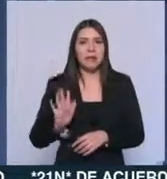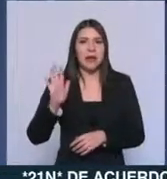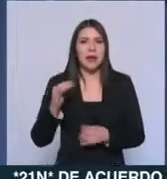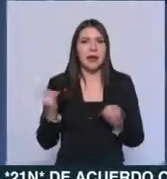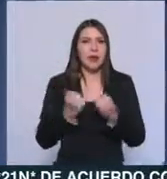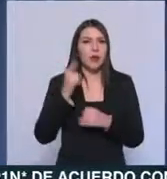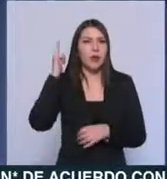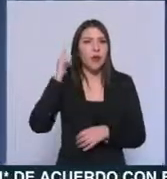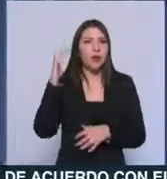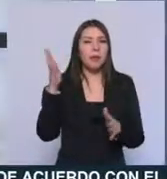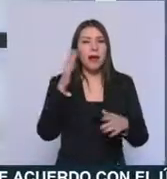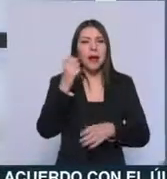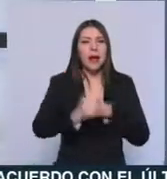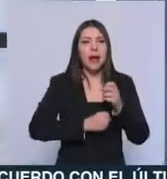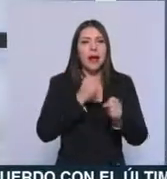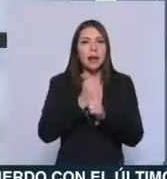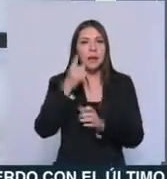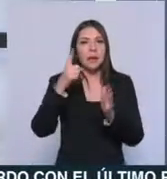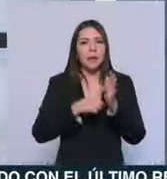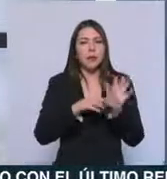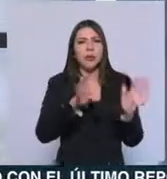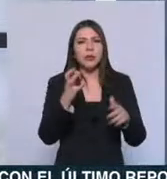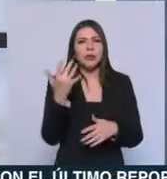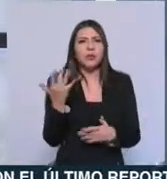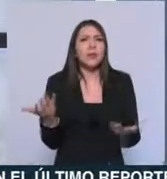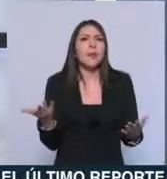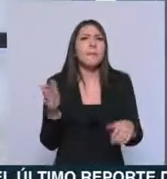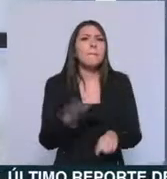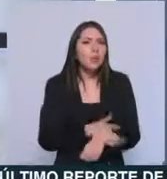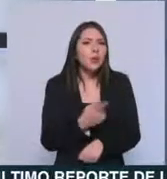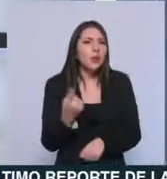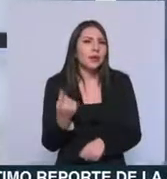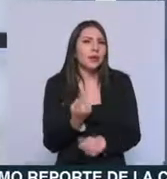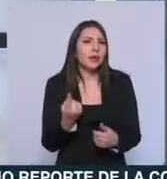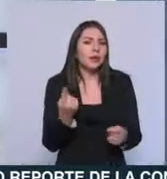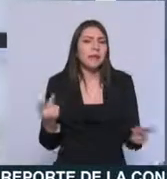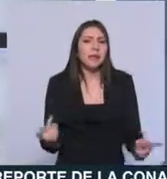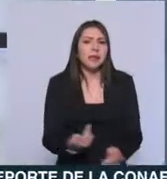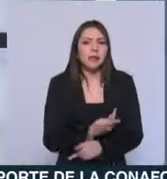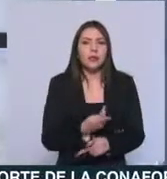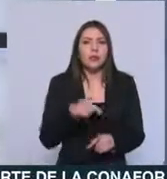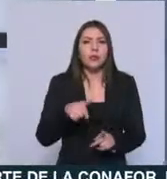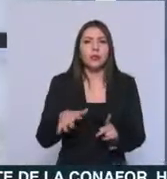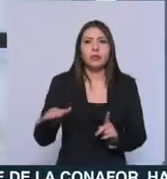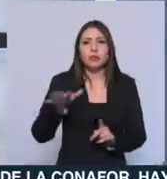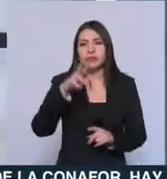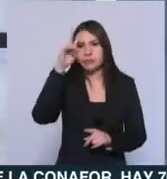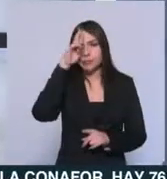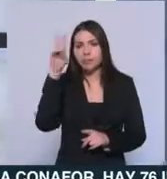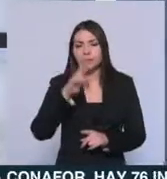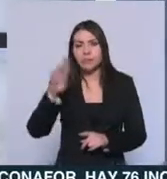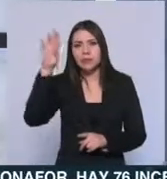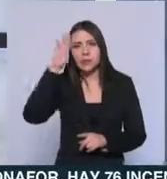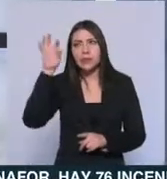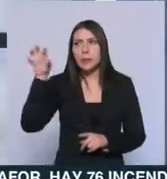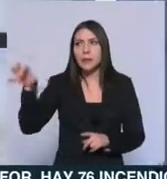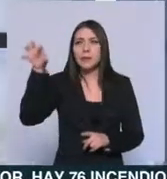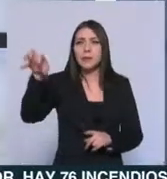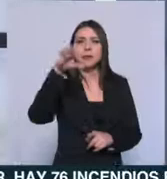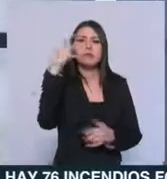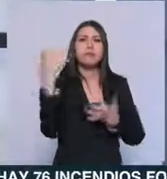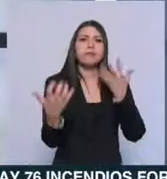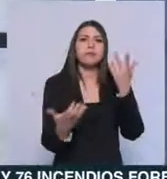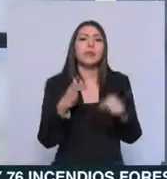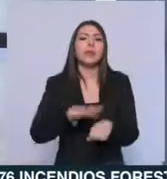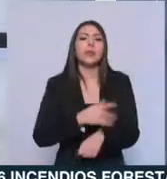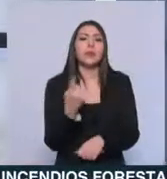los 50. ¿A qué se debió esto? ¿Cuáles son las condiciones que se dieron para que hayamos vivido esta enorme cantidad de incendios, por lo tanto de humo? A